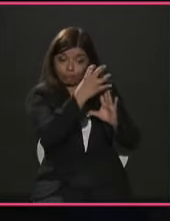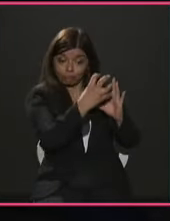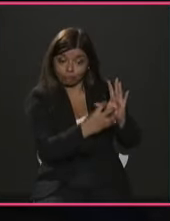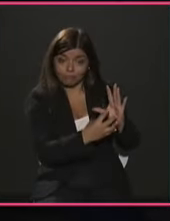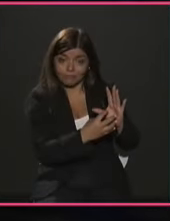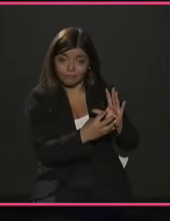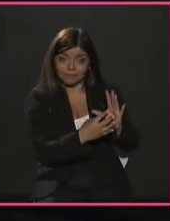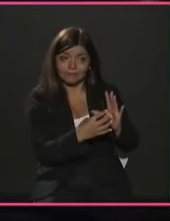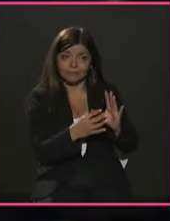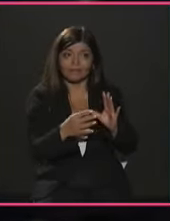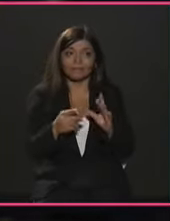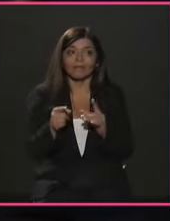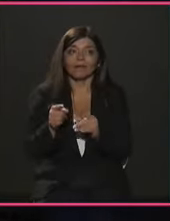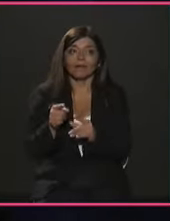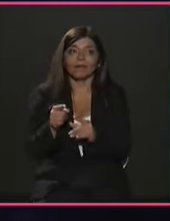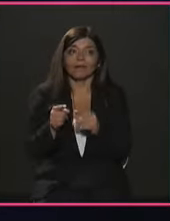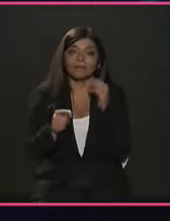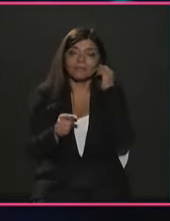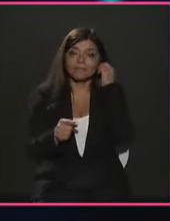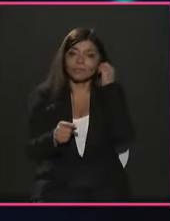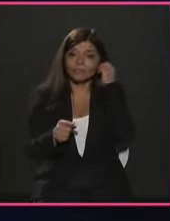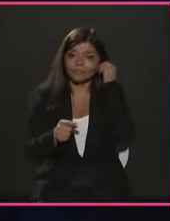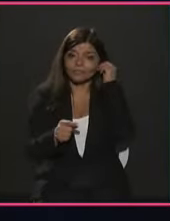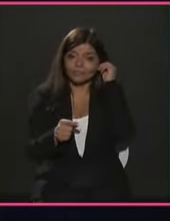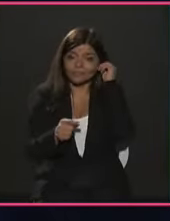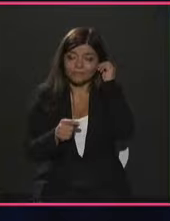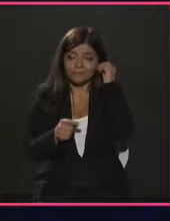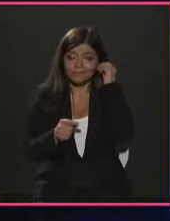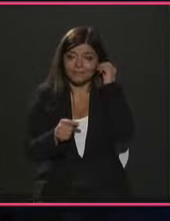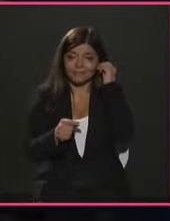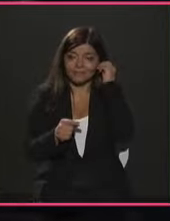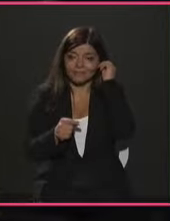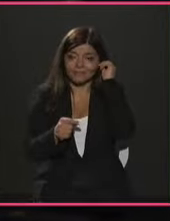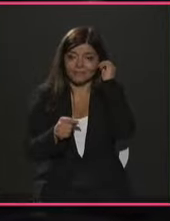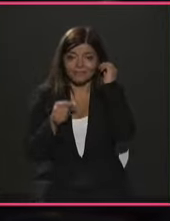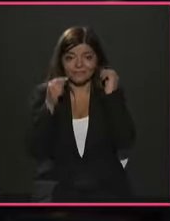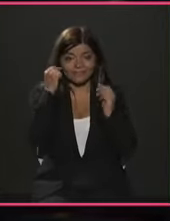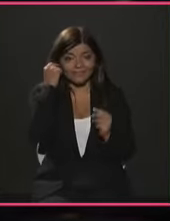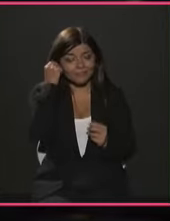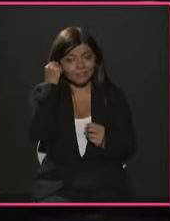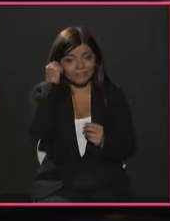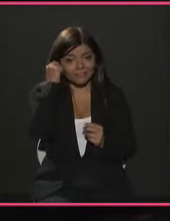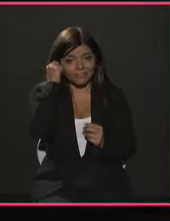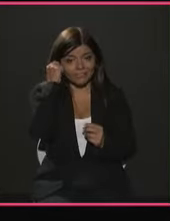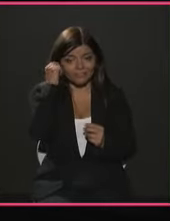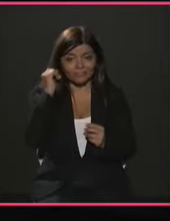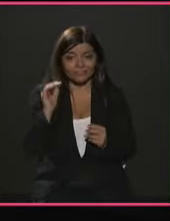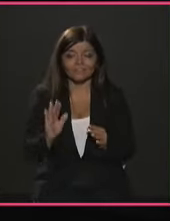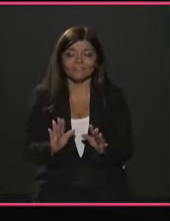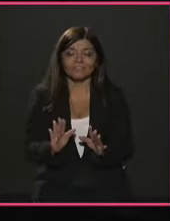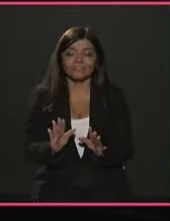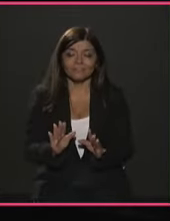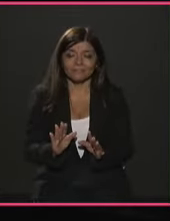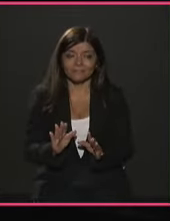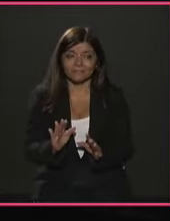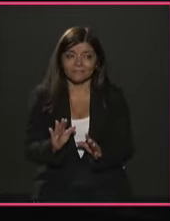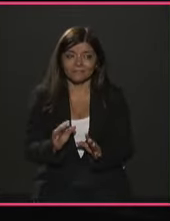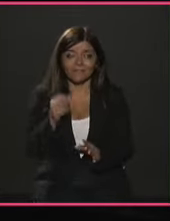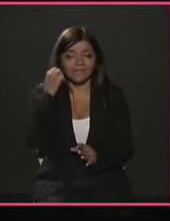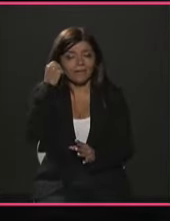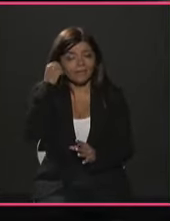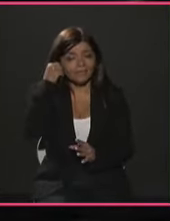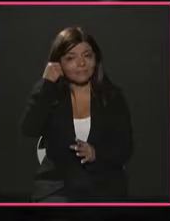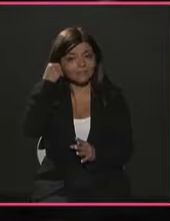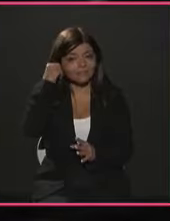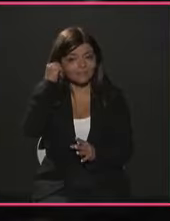para tener esos impactos tanto en el caso de las personas como de los países no basta con tener ciertos rasgos o ciertos atributos es